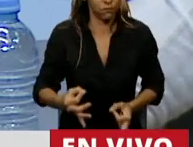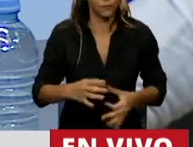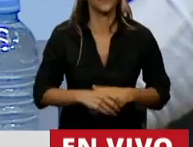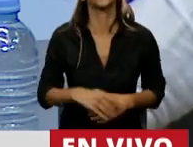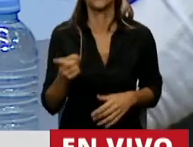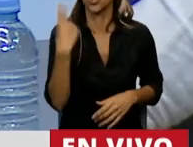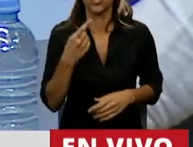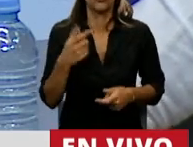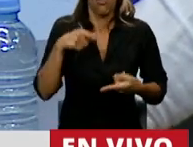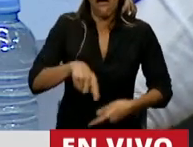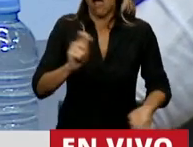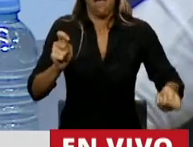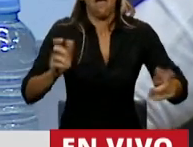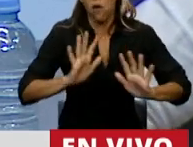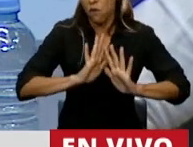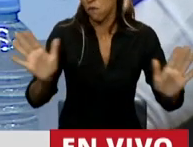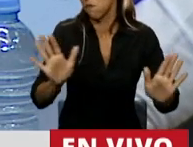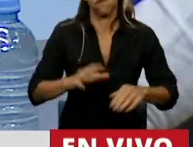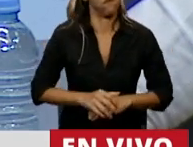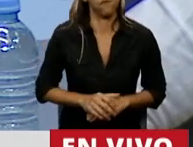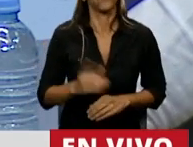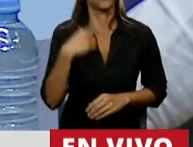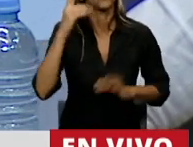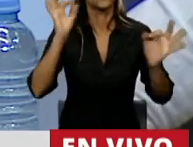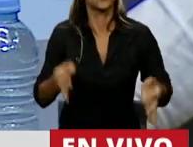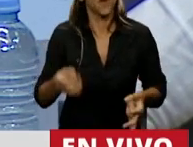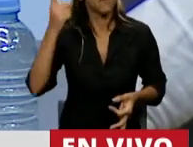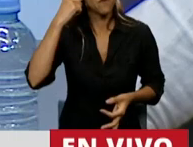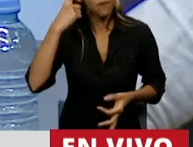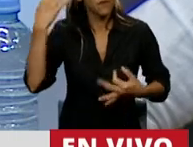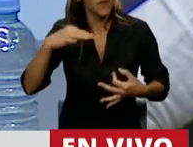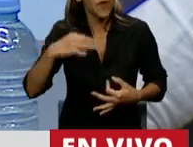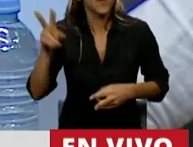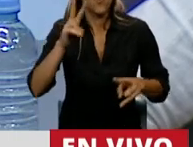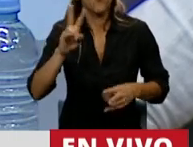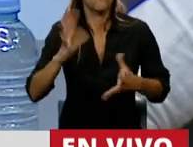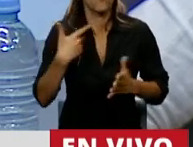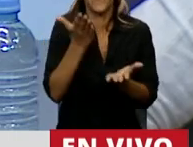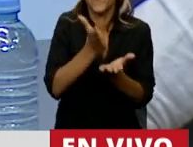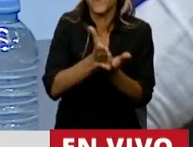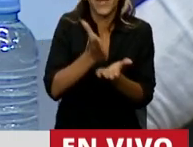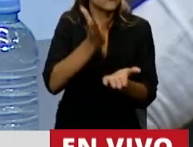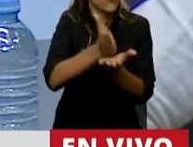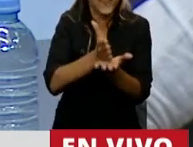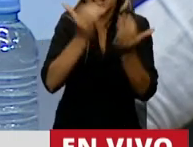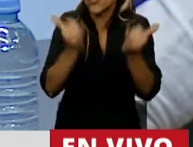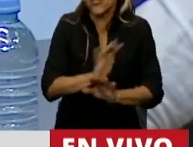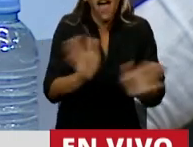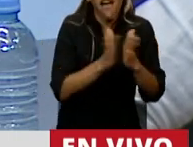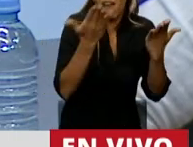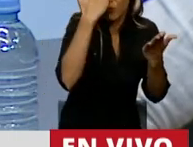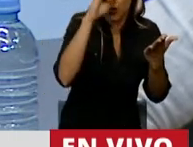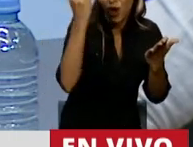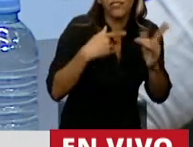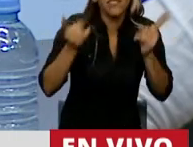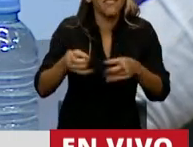forzar. Más allá del jurídico, simplemente un razonamiento lógico nos muestra de que el derecho está reconocido en los tratados. Los tratados están